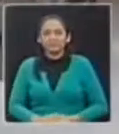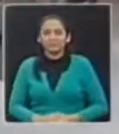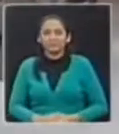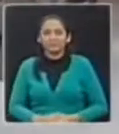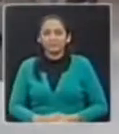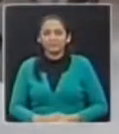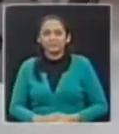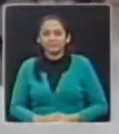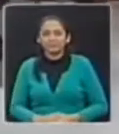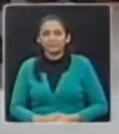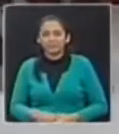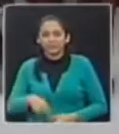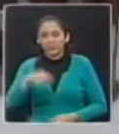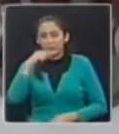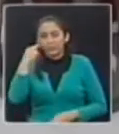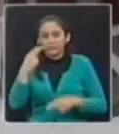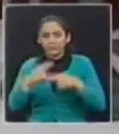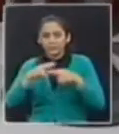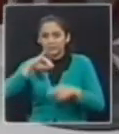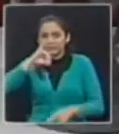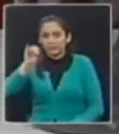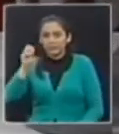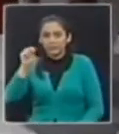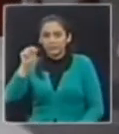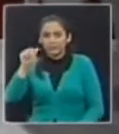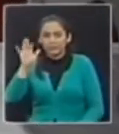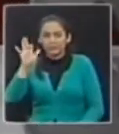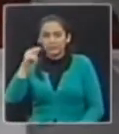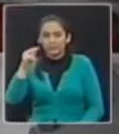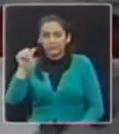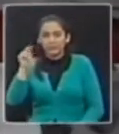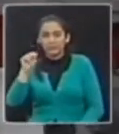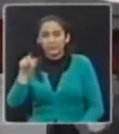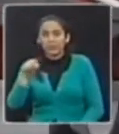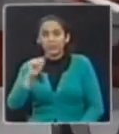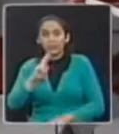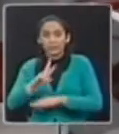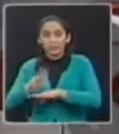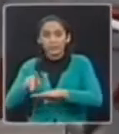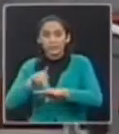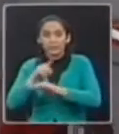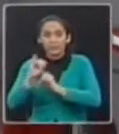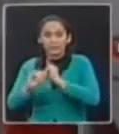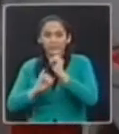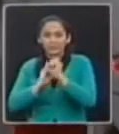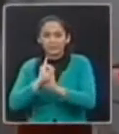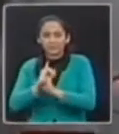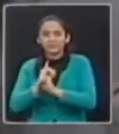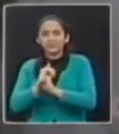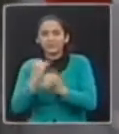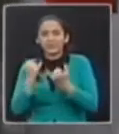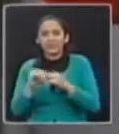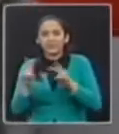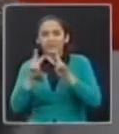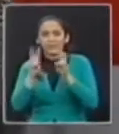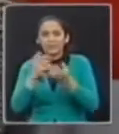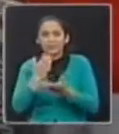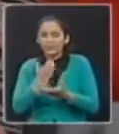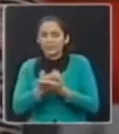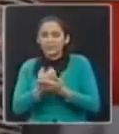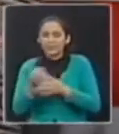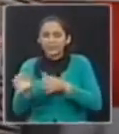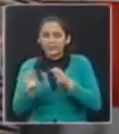Jonathan de Olio, que ustedes conocen que es un experto internacional y nos dio algunos tips en temas de economía y emprendimiento. A continuación, los